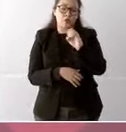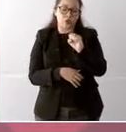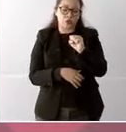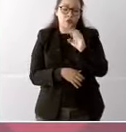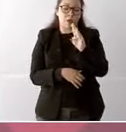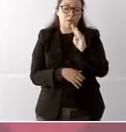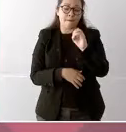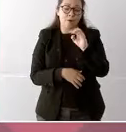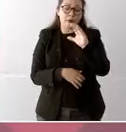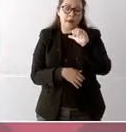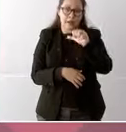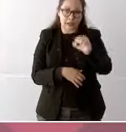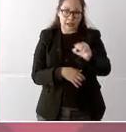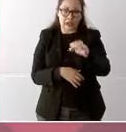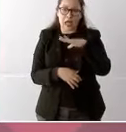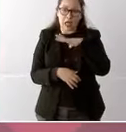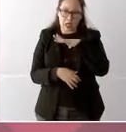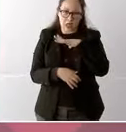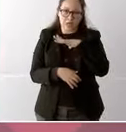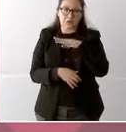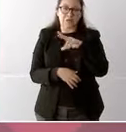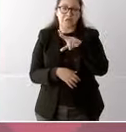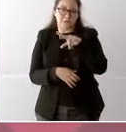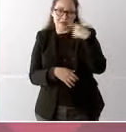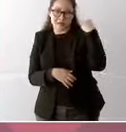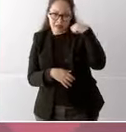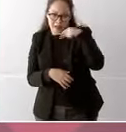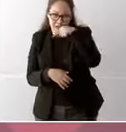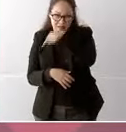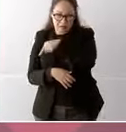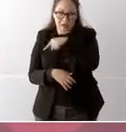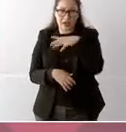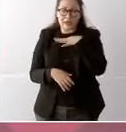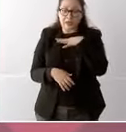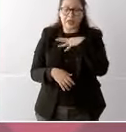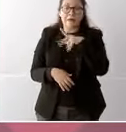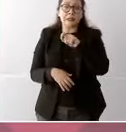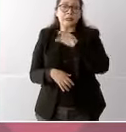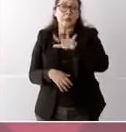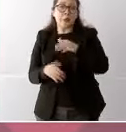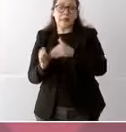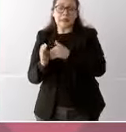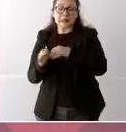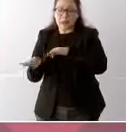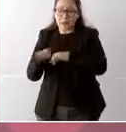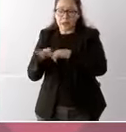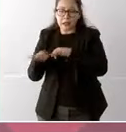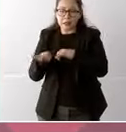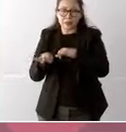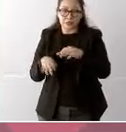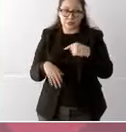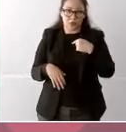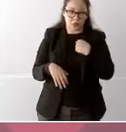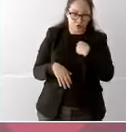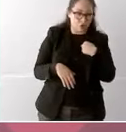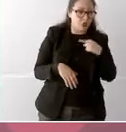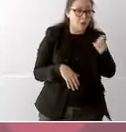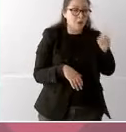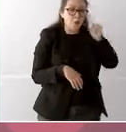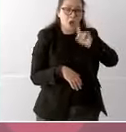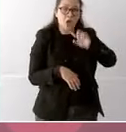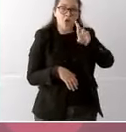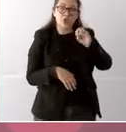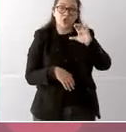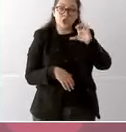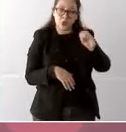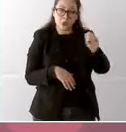Y ahora mi preocupación, mi ocupación, también la de Rocío, es qué vamos a hacer